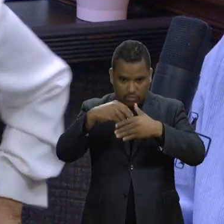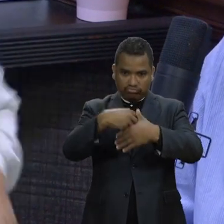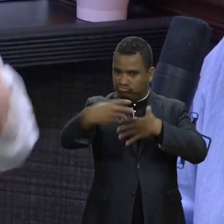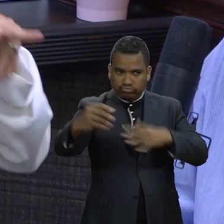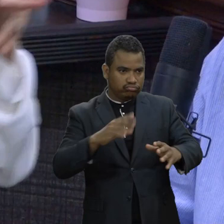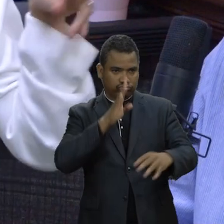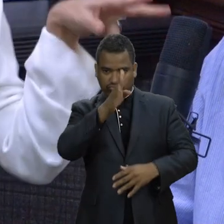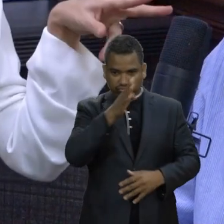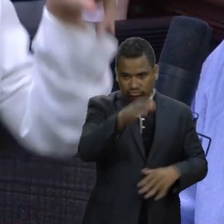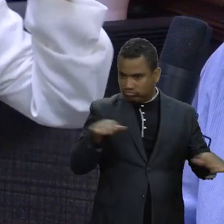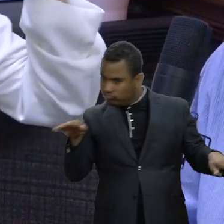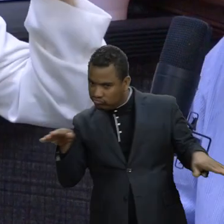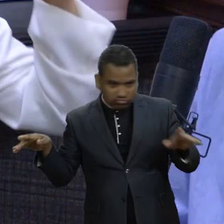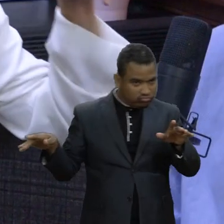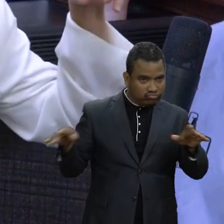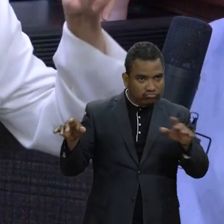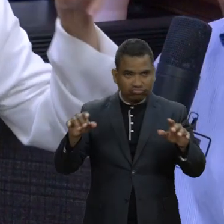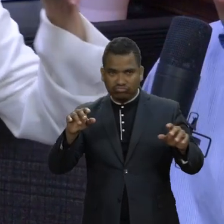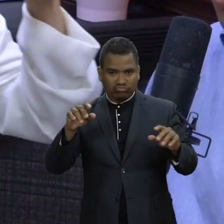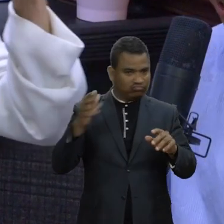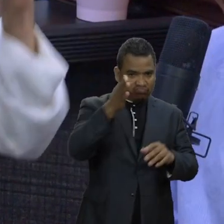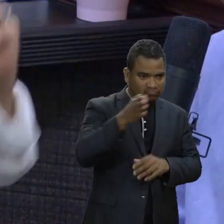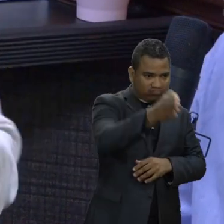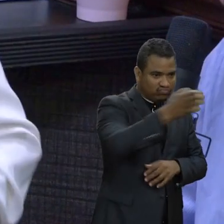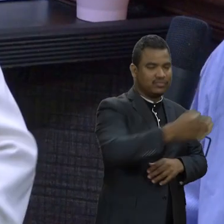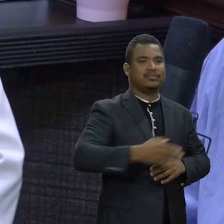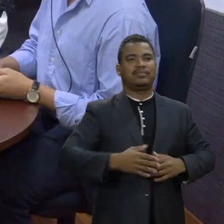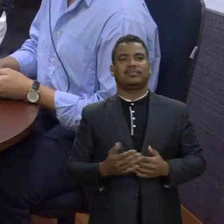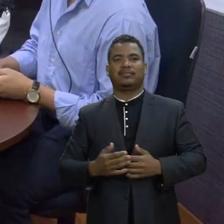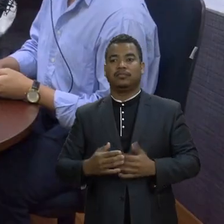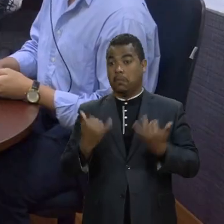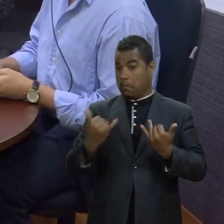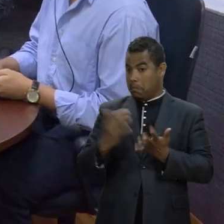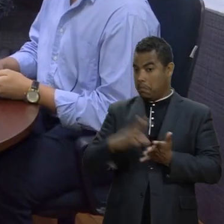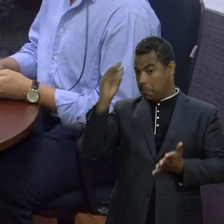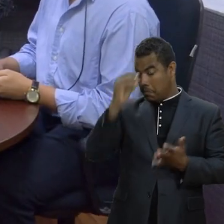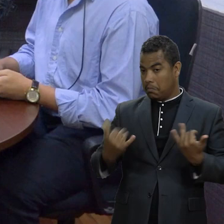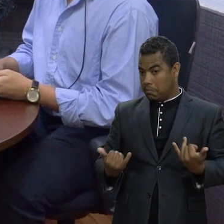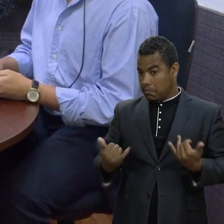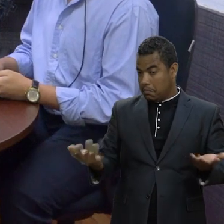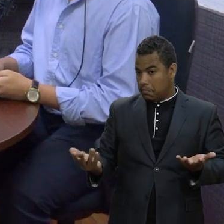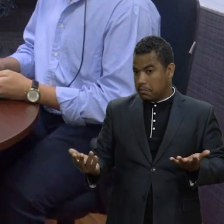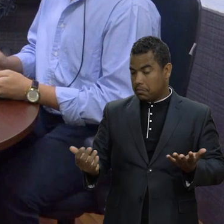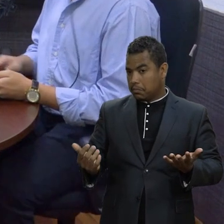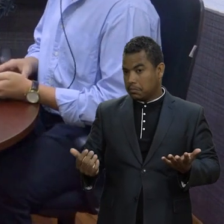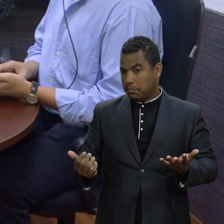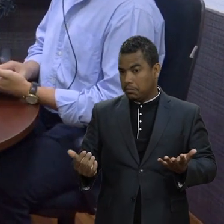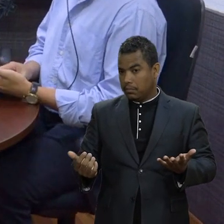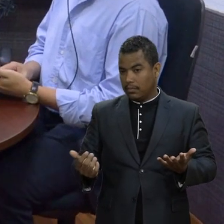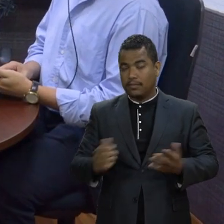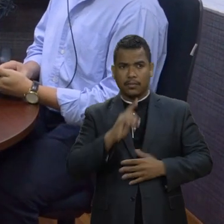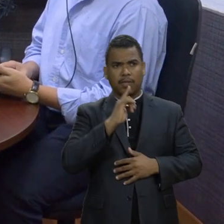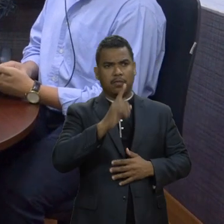y no andar de lado, sino de frente. Así. Muy bien. Bien, bien. ¿Algo que aprendió hoy? Bueno, algo que aprendí hoy,